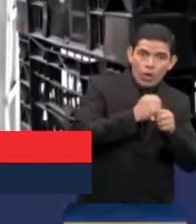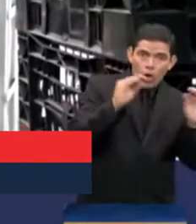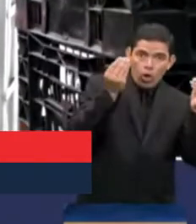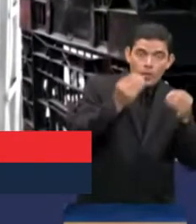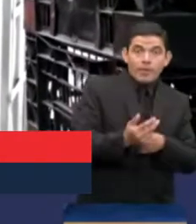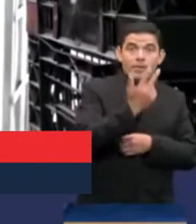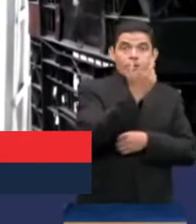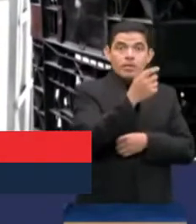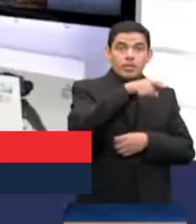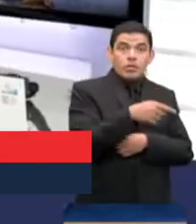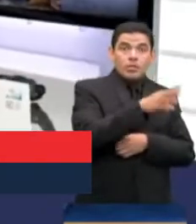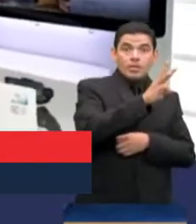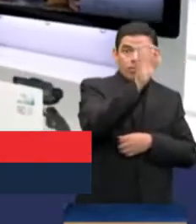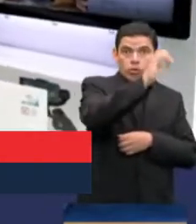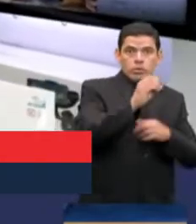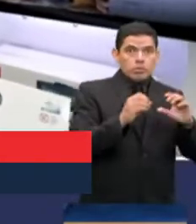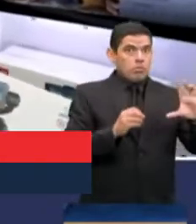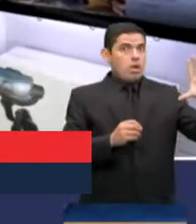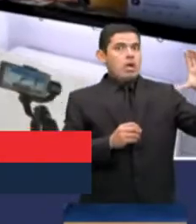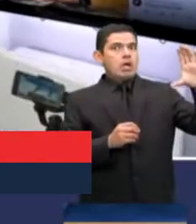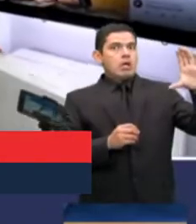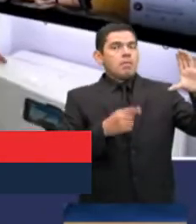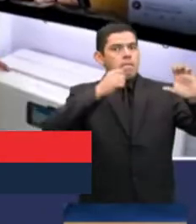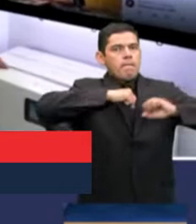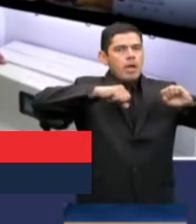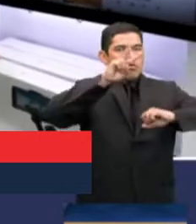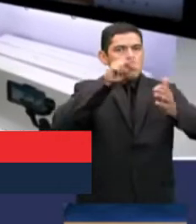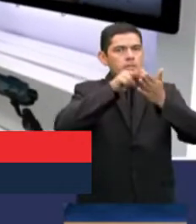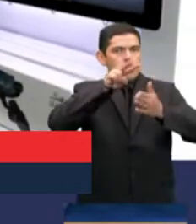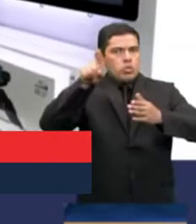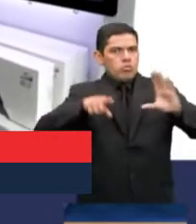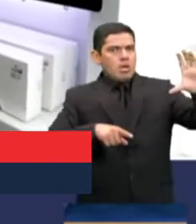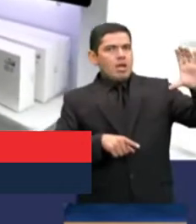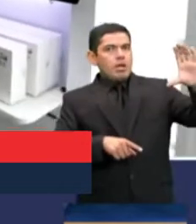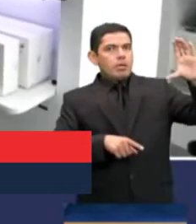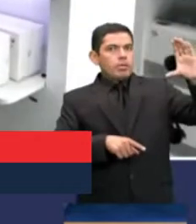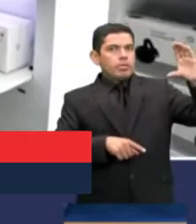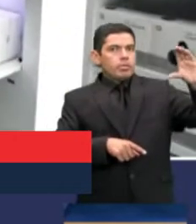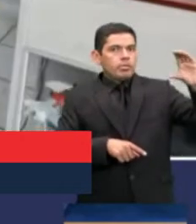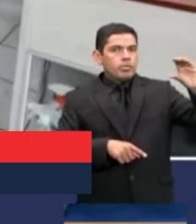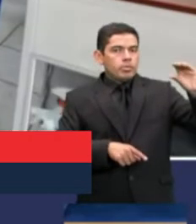del 13,6% en mayo del 2021 a